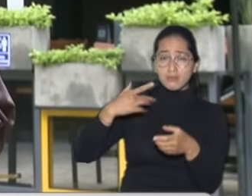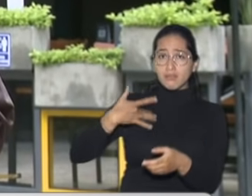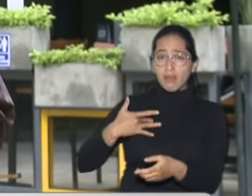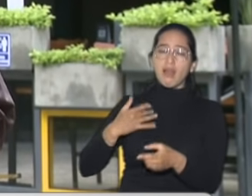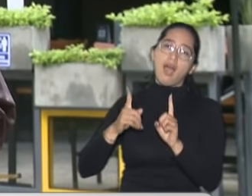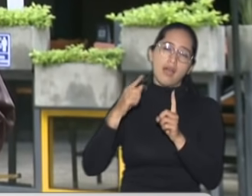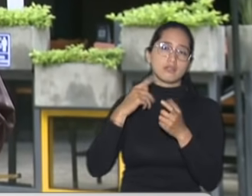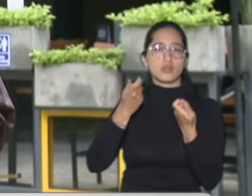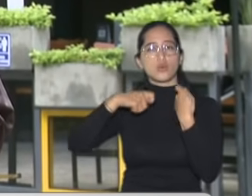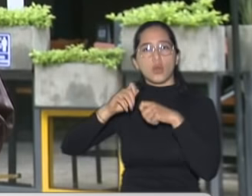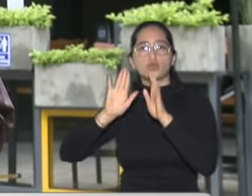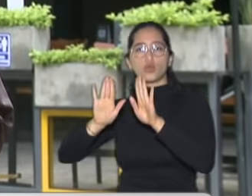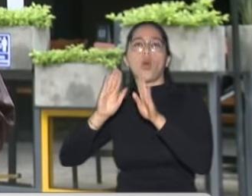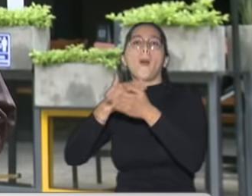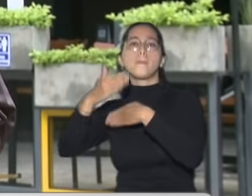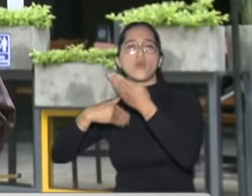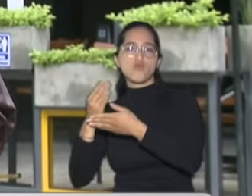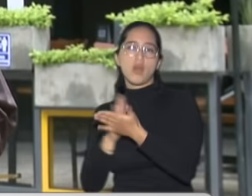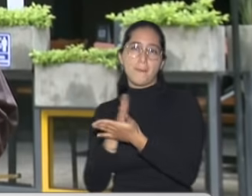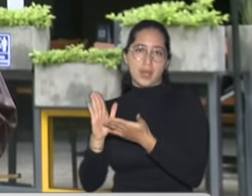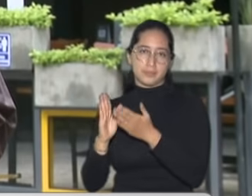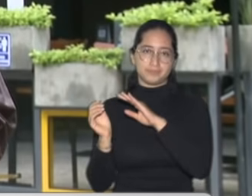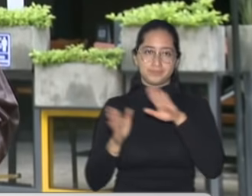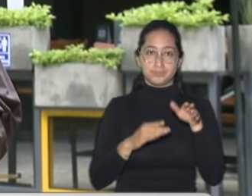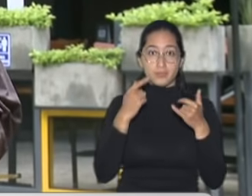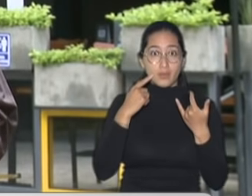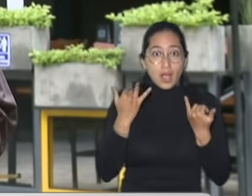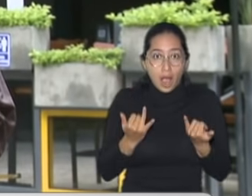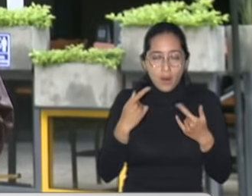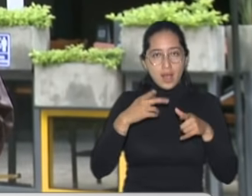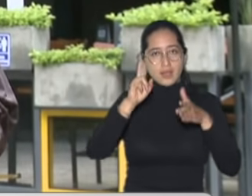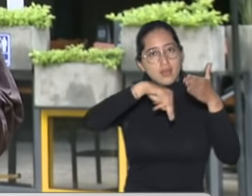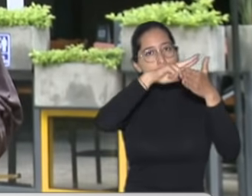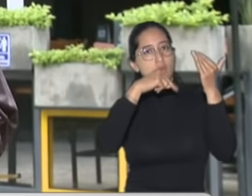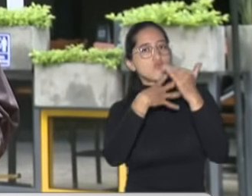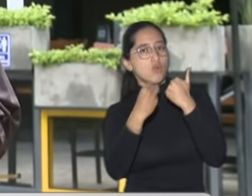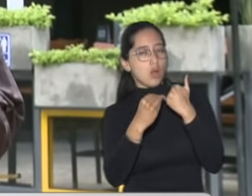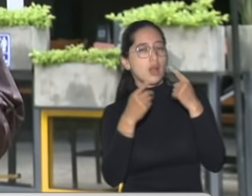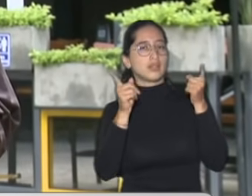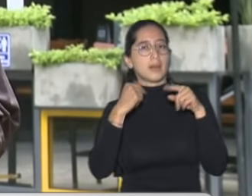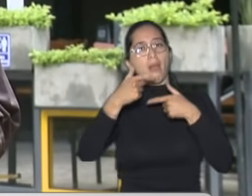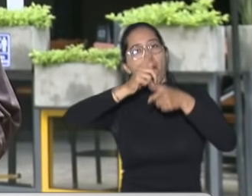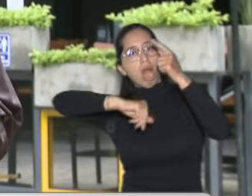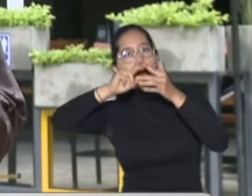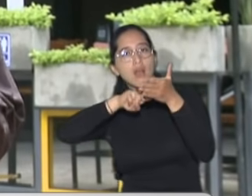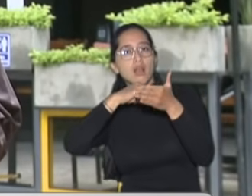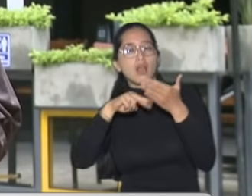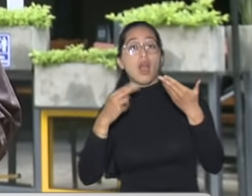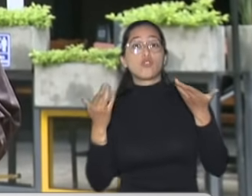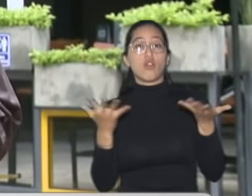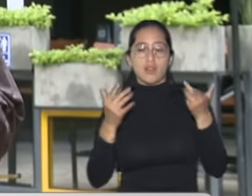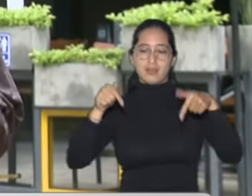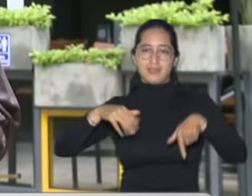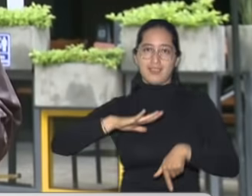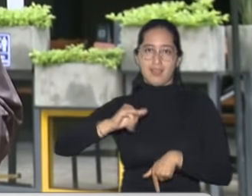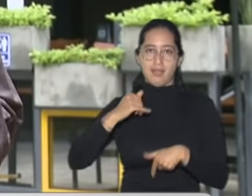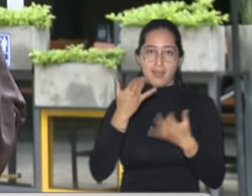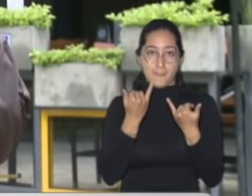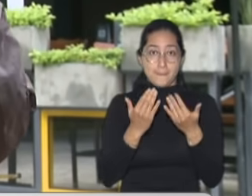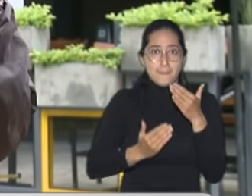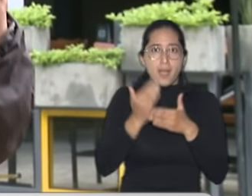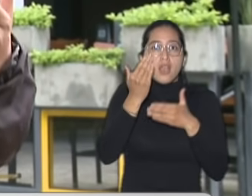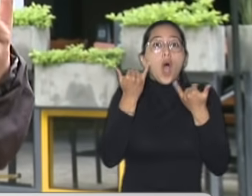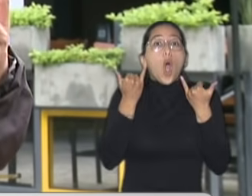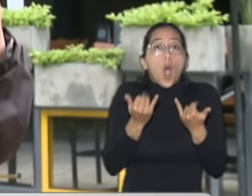panorama, las autoridades decretaron el toque de queda y la ley seca en Cali a partir de las 8 de la noche de hoy hasta